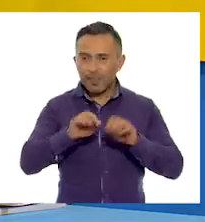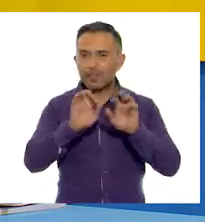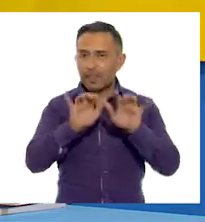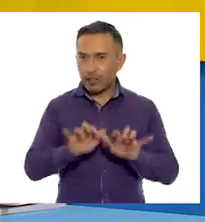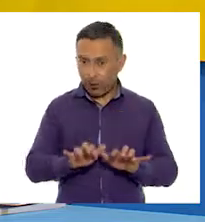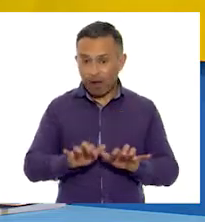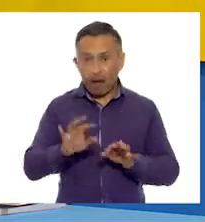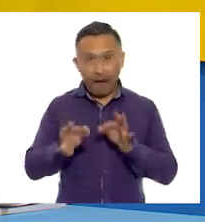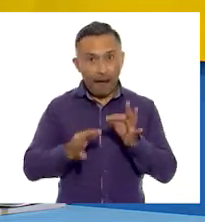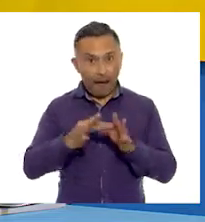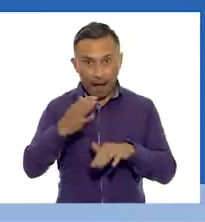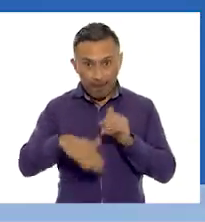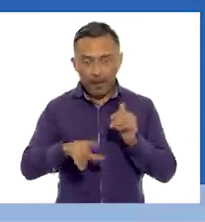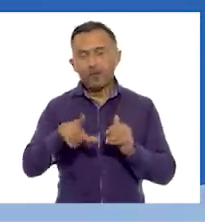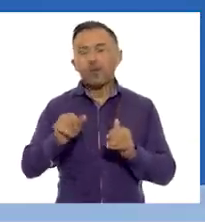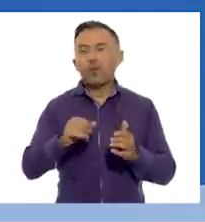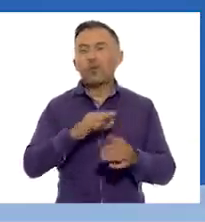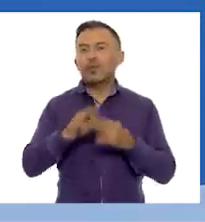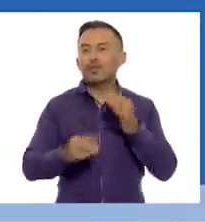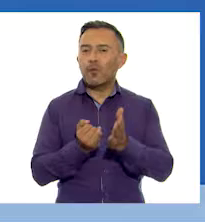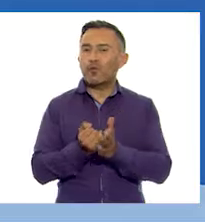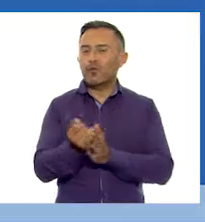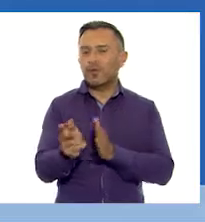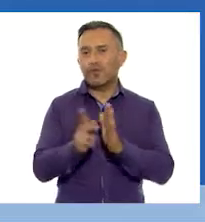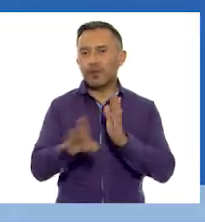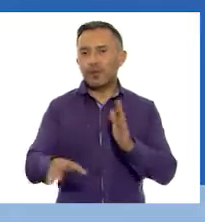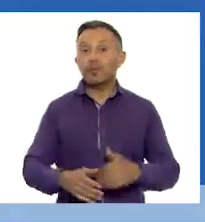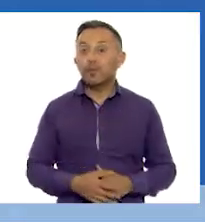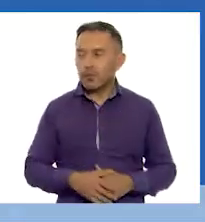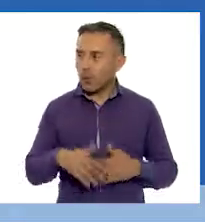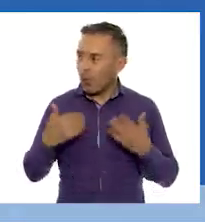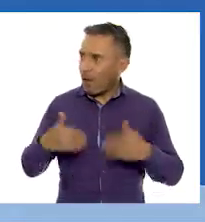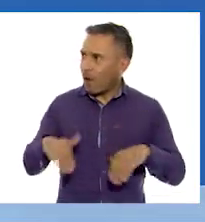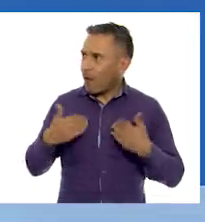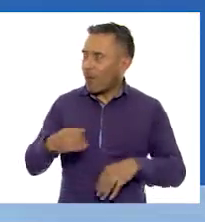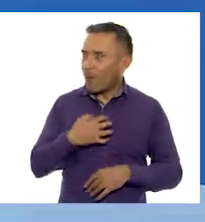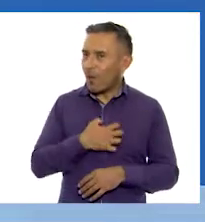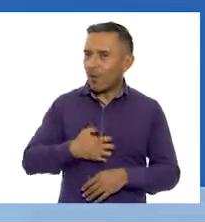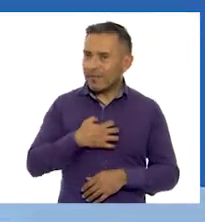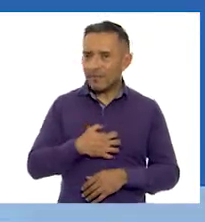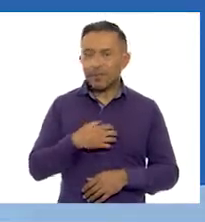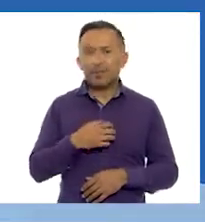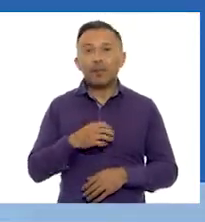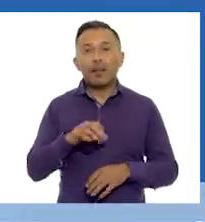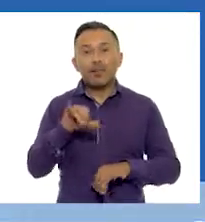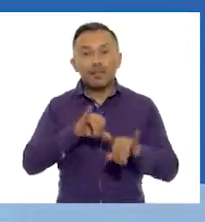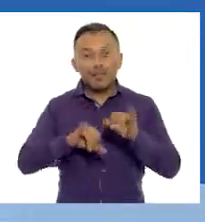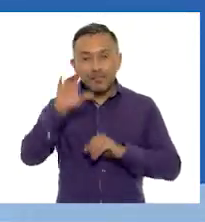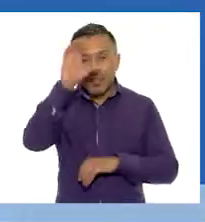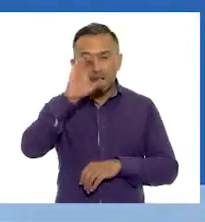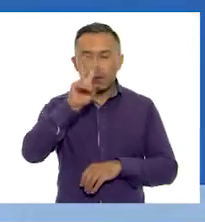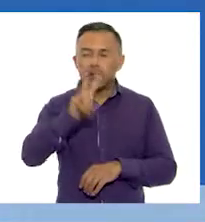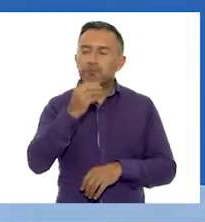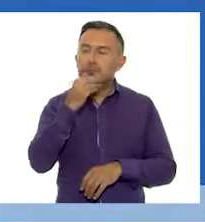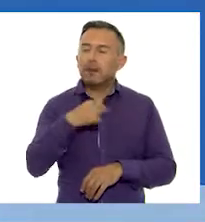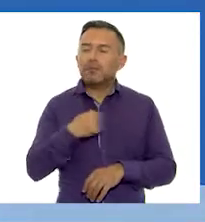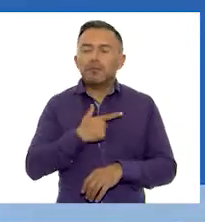y publicarlo. ¡Guau! Me emociona muchísimo, profesor. La ciencia me encanta y poder trabajarla en